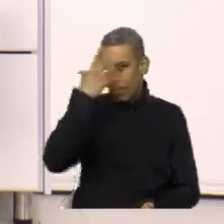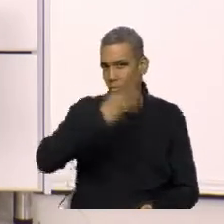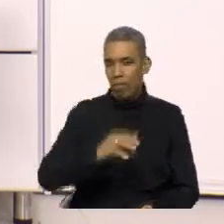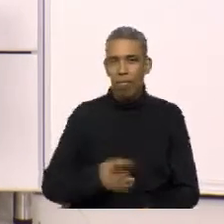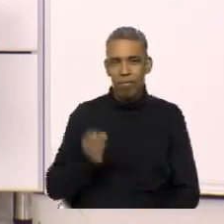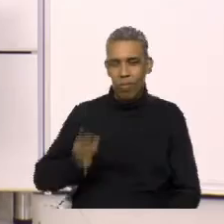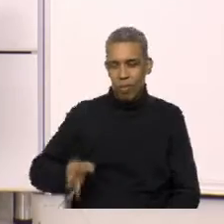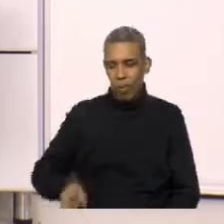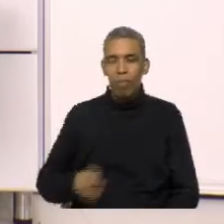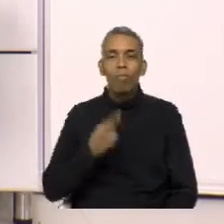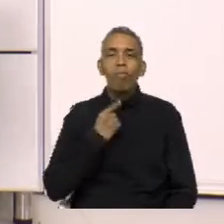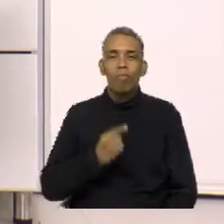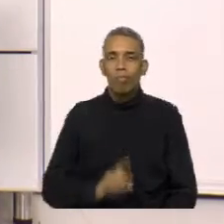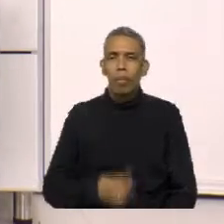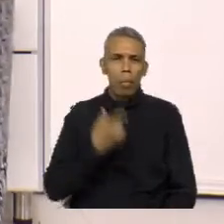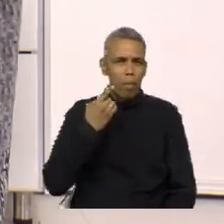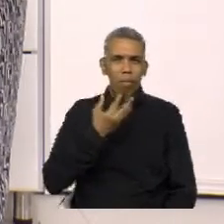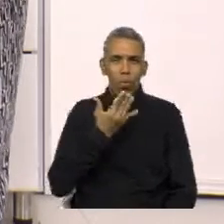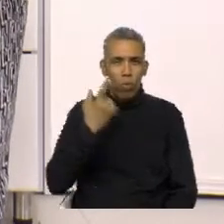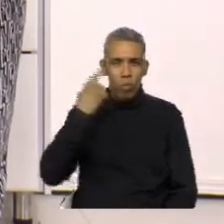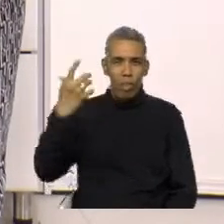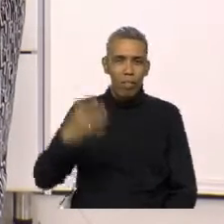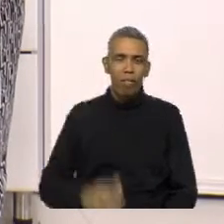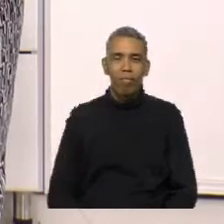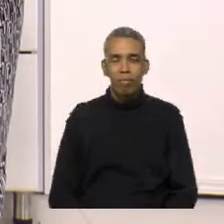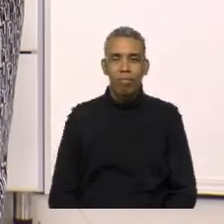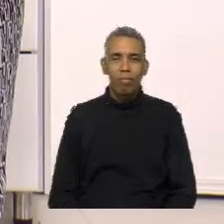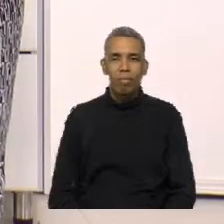como para que le dé color al plato.